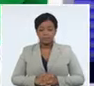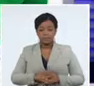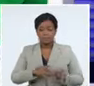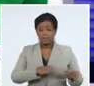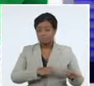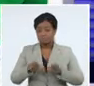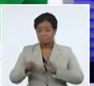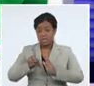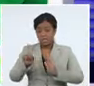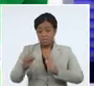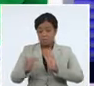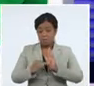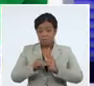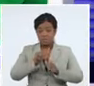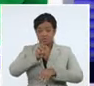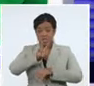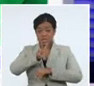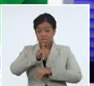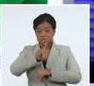1.316 de los